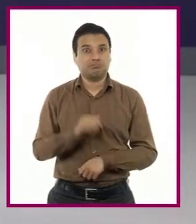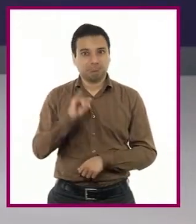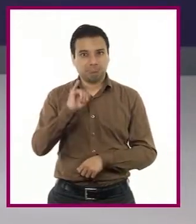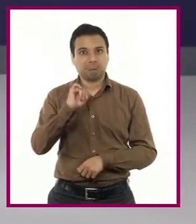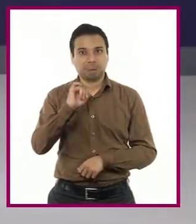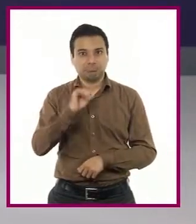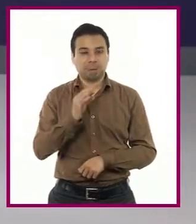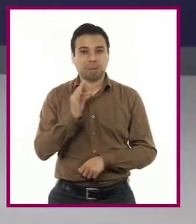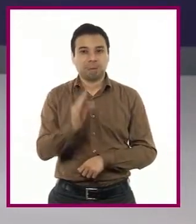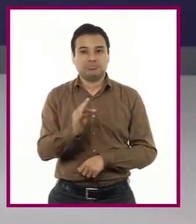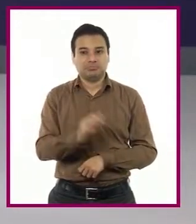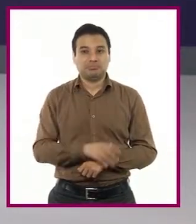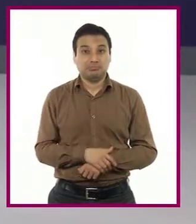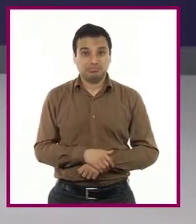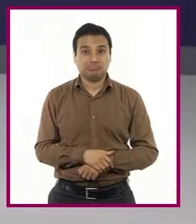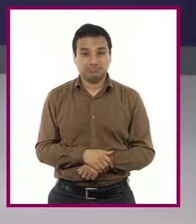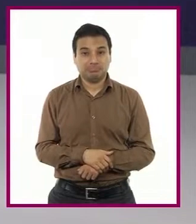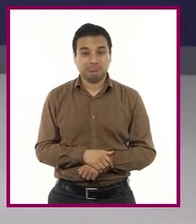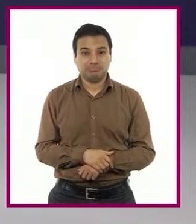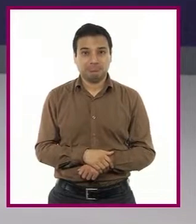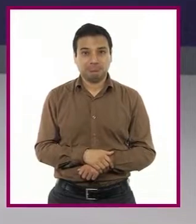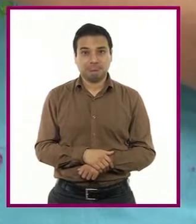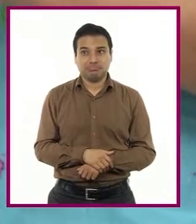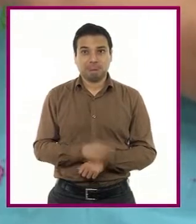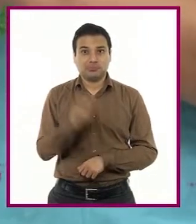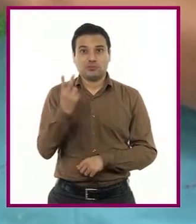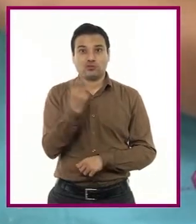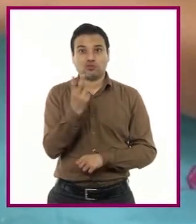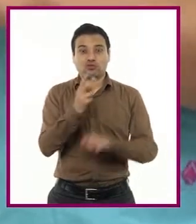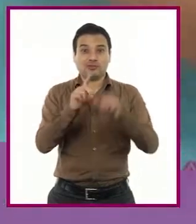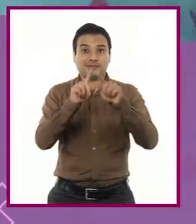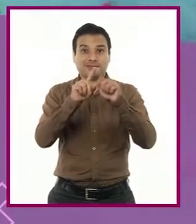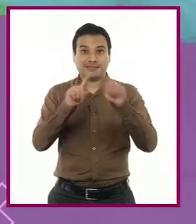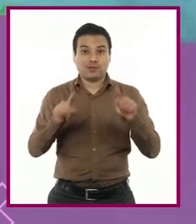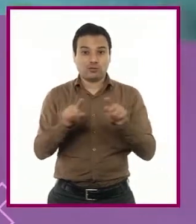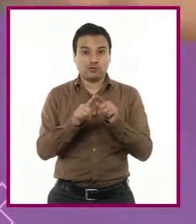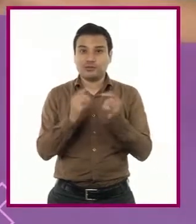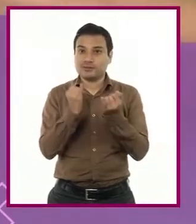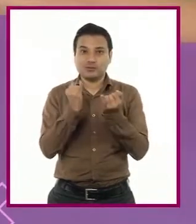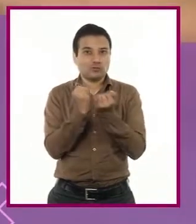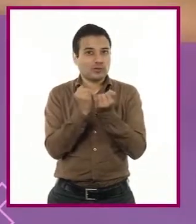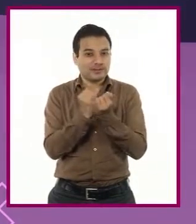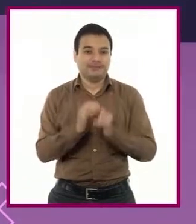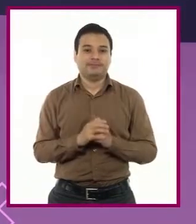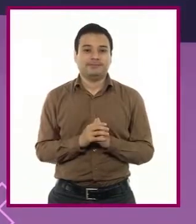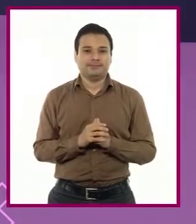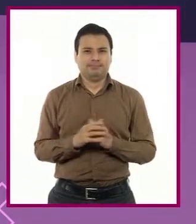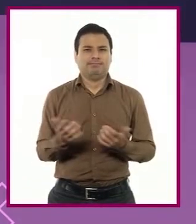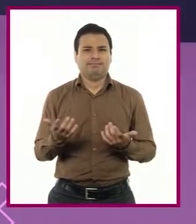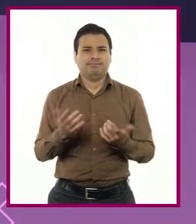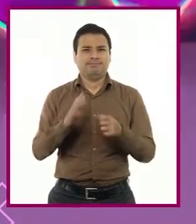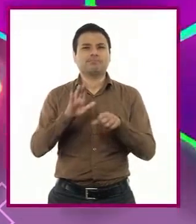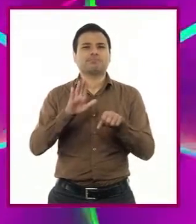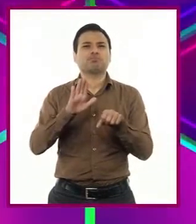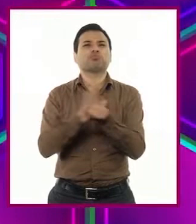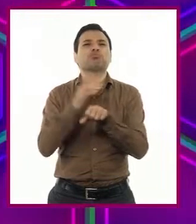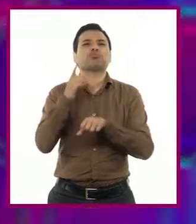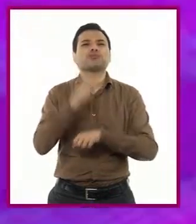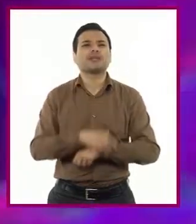Efectivamente, maestra, hemos logrado obtener dos triángulos congruentes. ¿Por qué piensan que se dio la congruencia de los